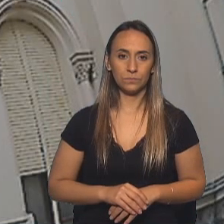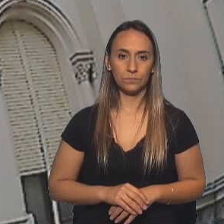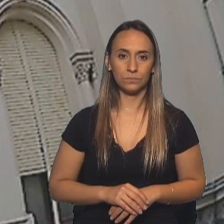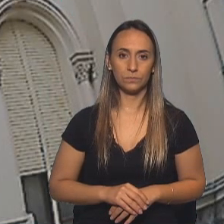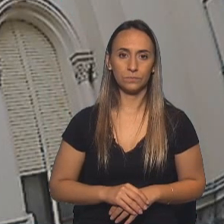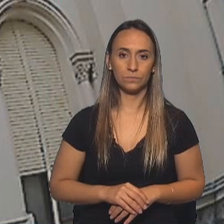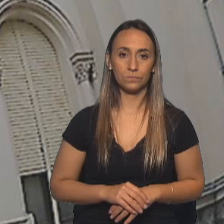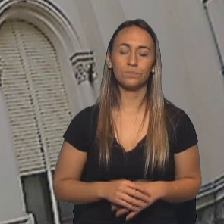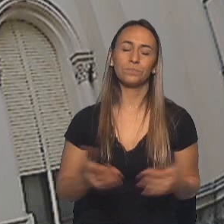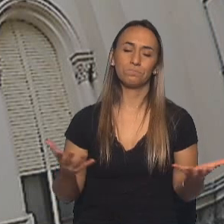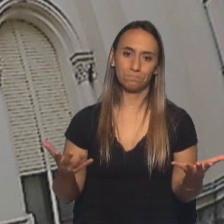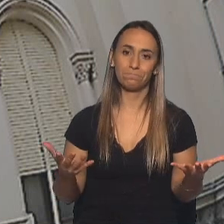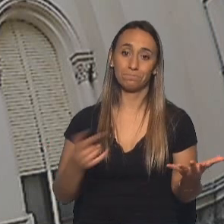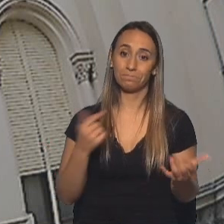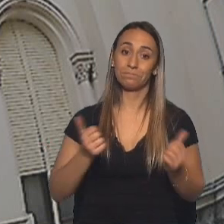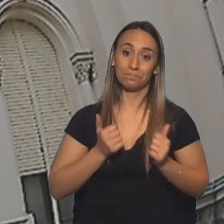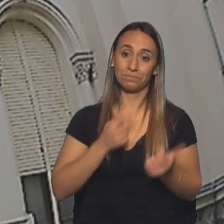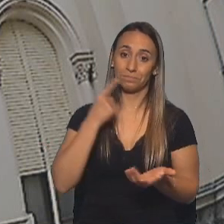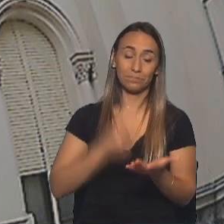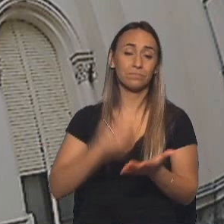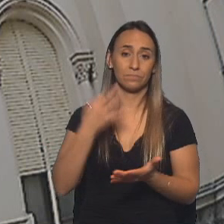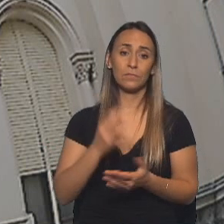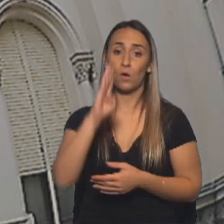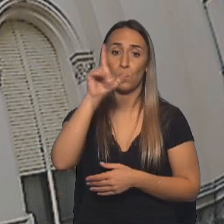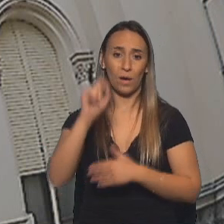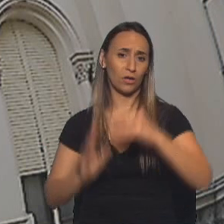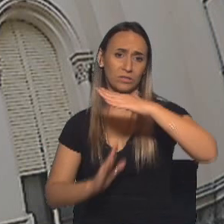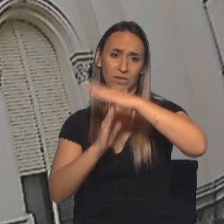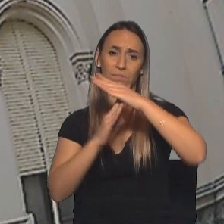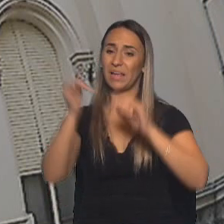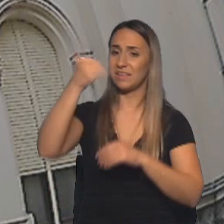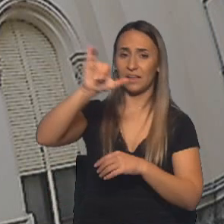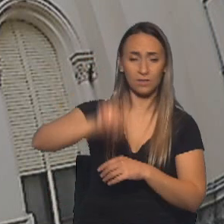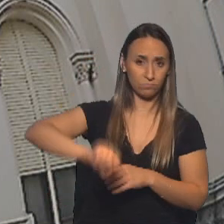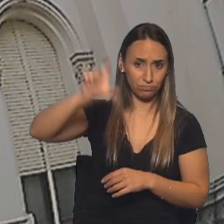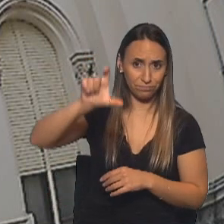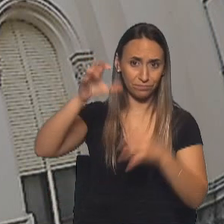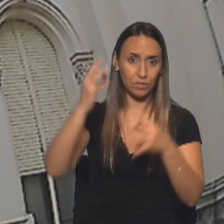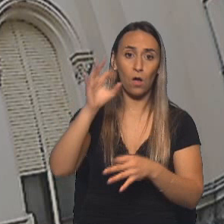La decisión era esperada. El Banco Central subió su tasa de interés a un